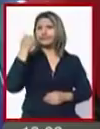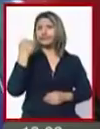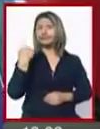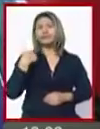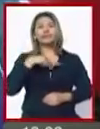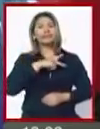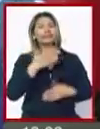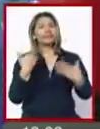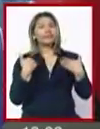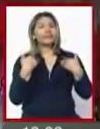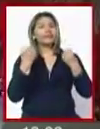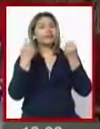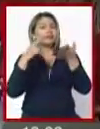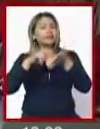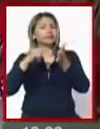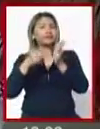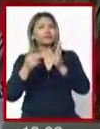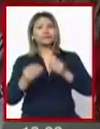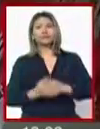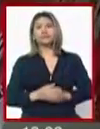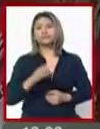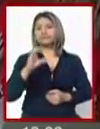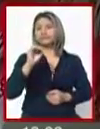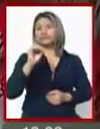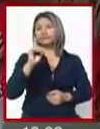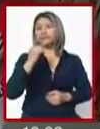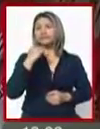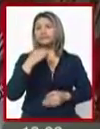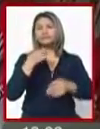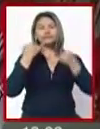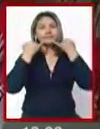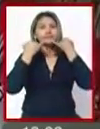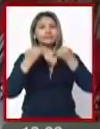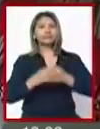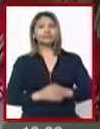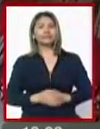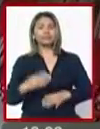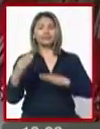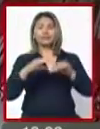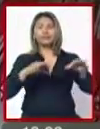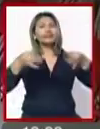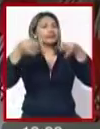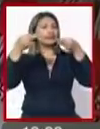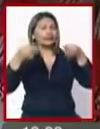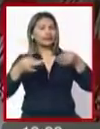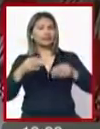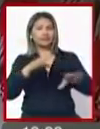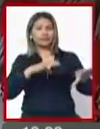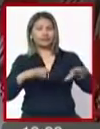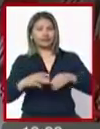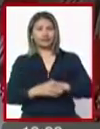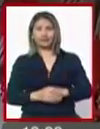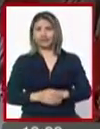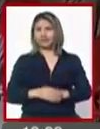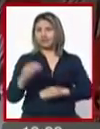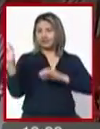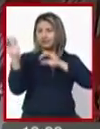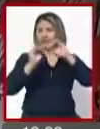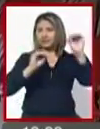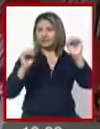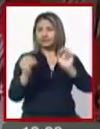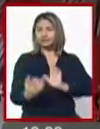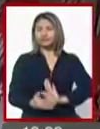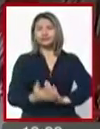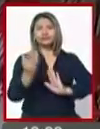nosotros tiene alta significación. La Central Obrera Departamental ha anunciado de que los actos oficiales se van a realizar en la ciudad de Oruro